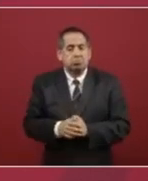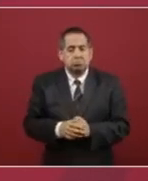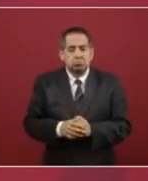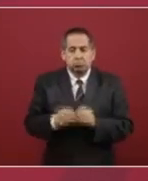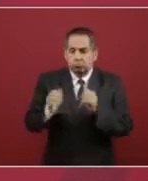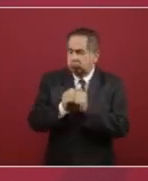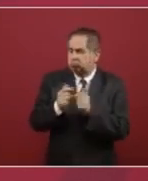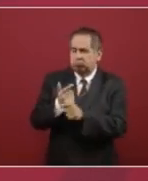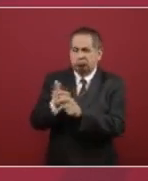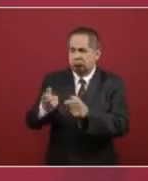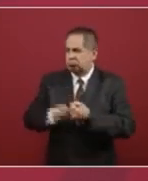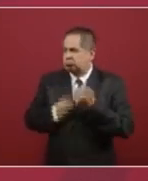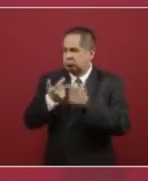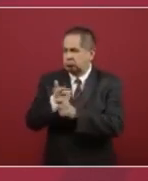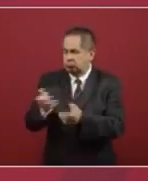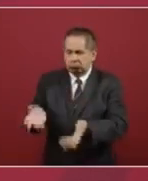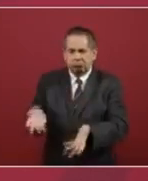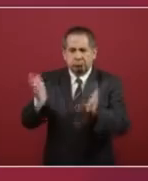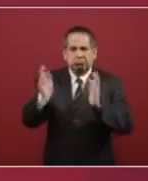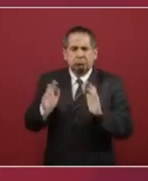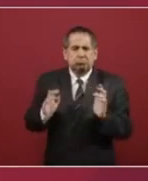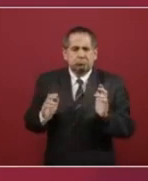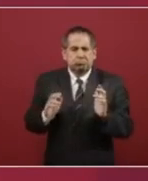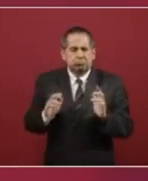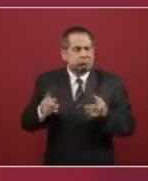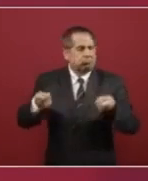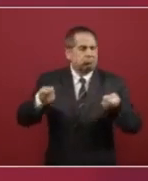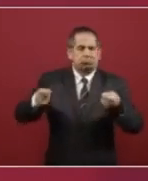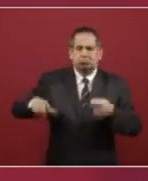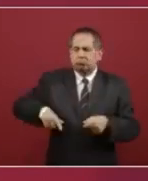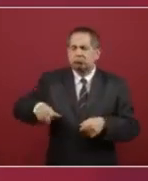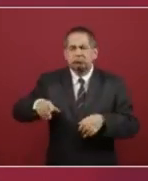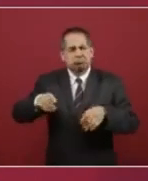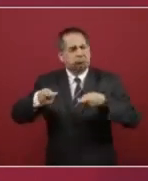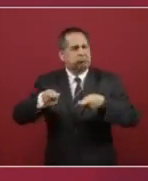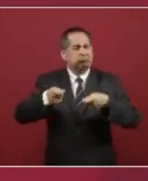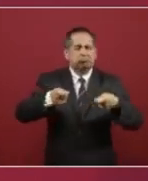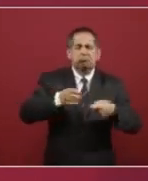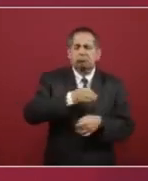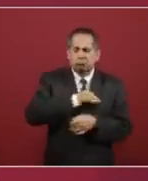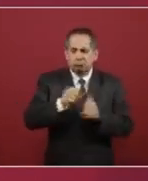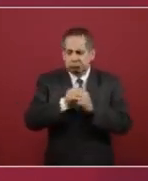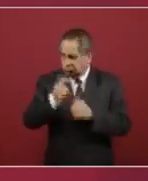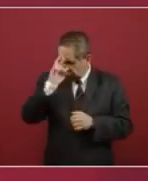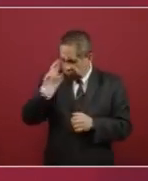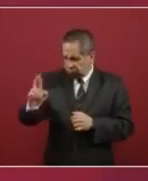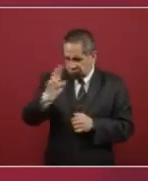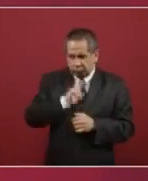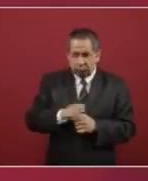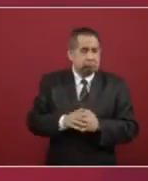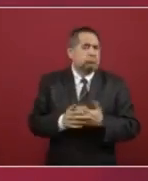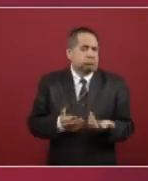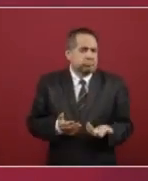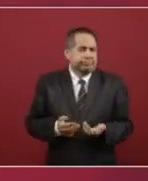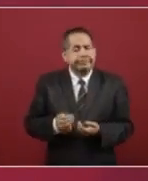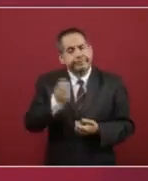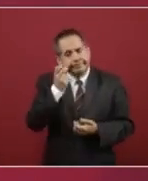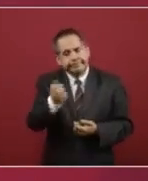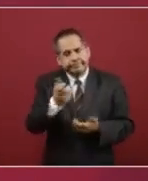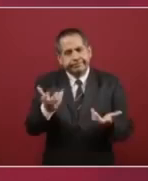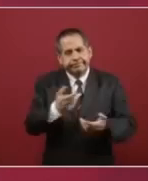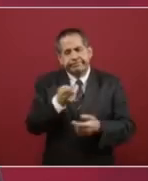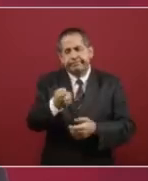mantener las libertades y la gobernabilidad al mismo tiempo, el respeto. Entonces, eso es lo que se está